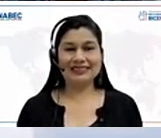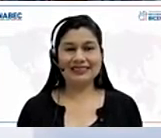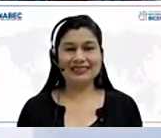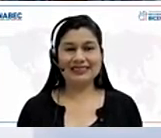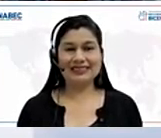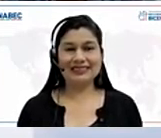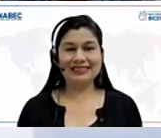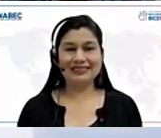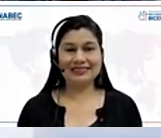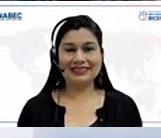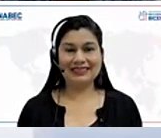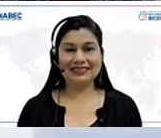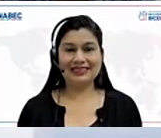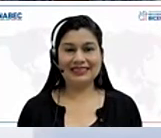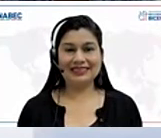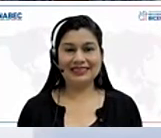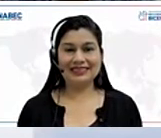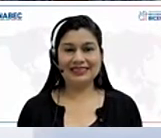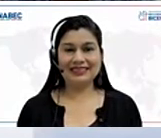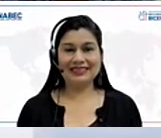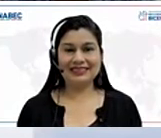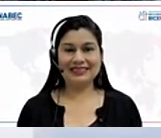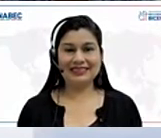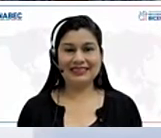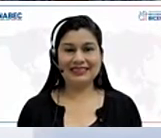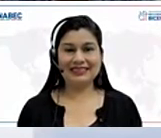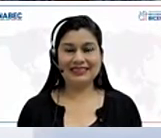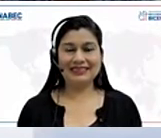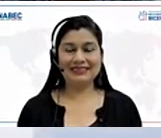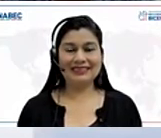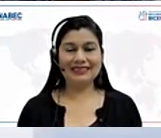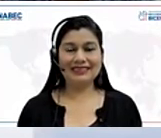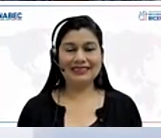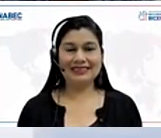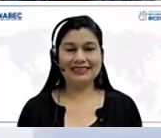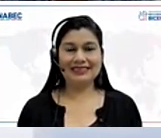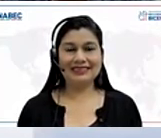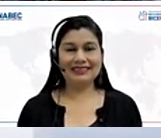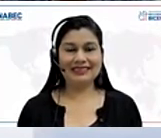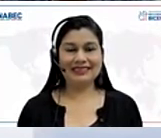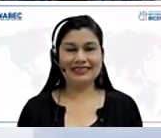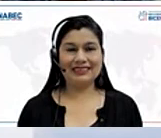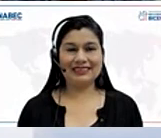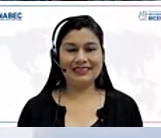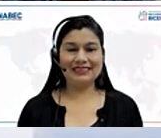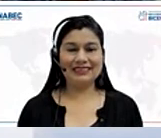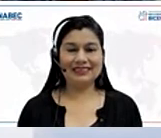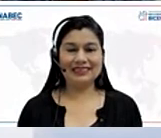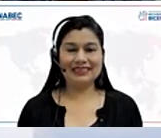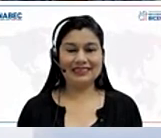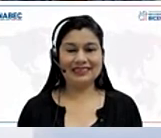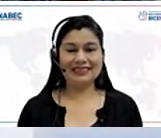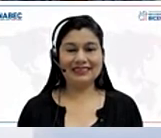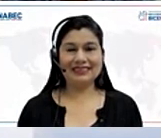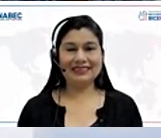están apareciendo en pantalla, también estamos en Facebook, ¿no? Como Embajada del Japón en el Perú, así que por ahí nos pueden